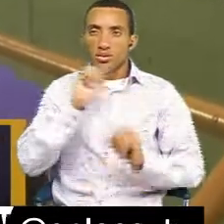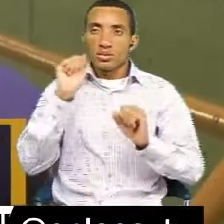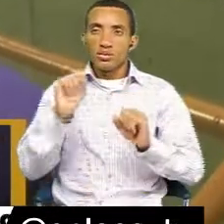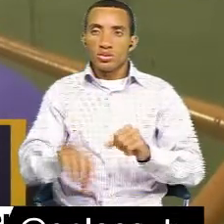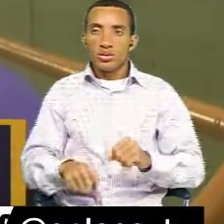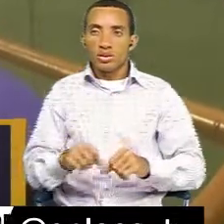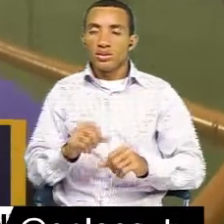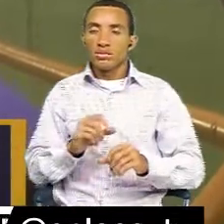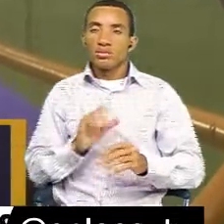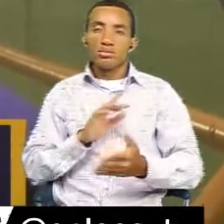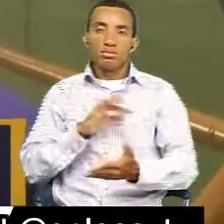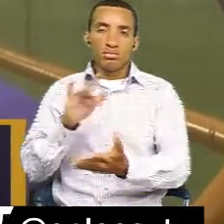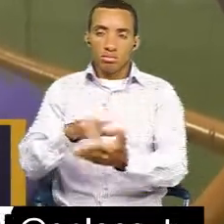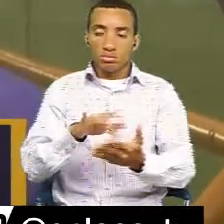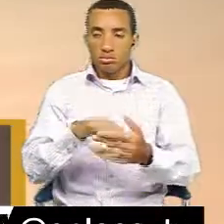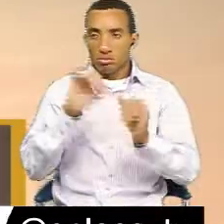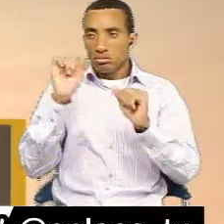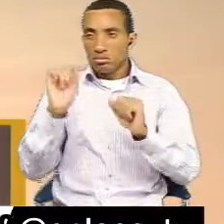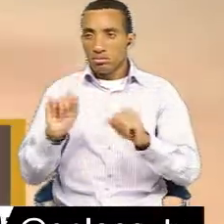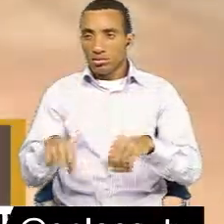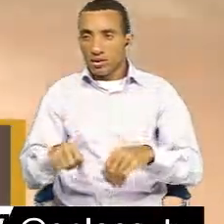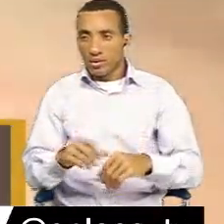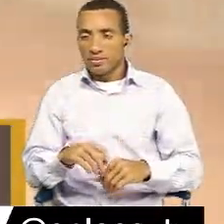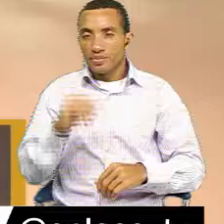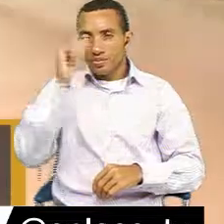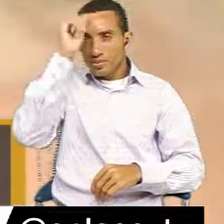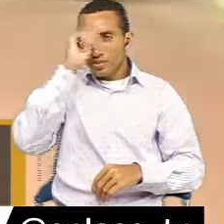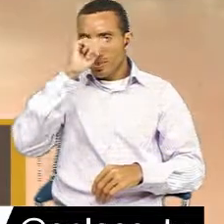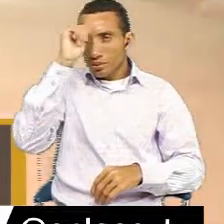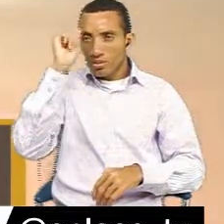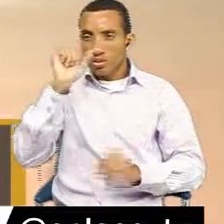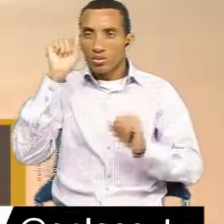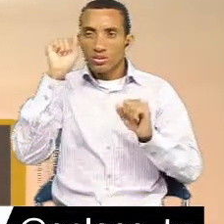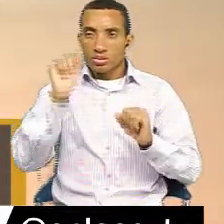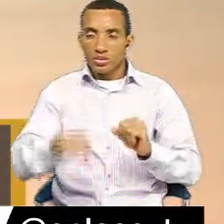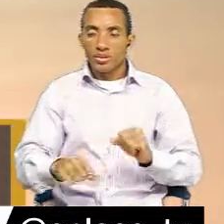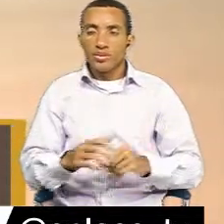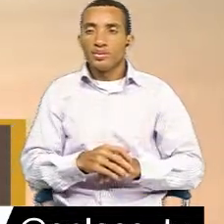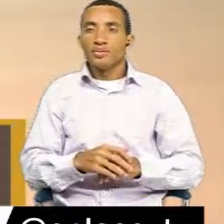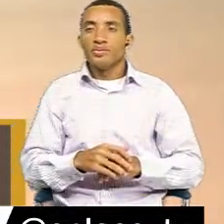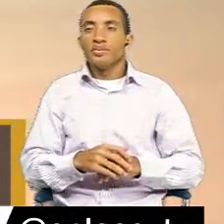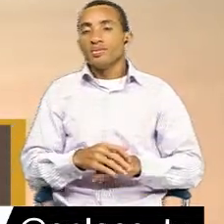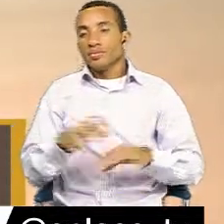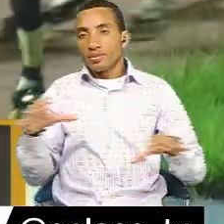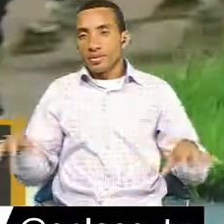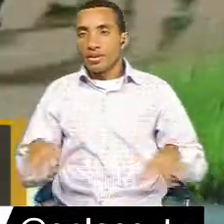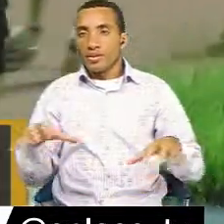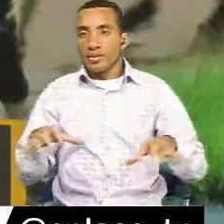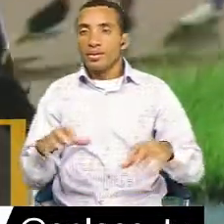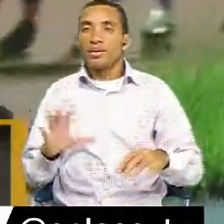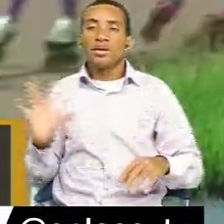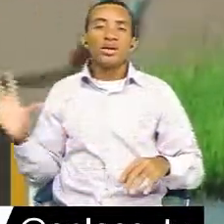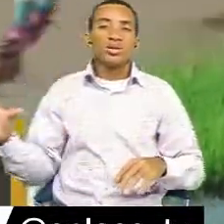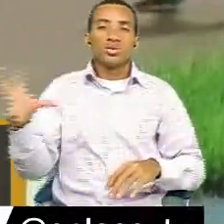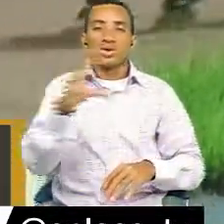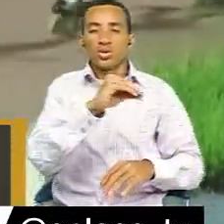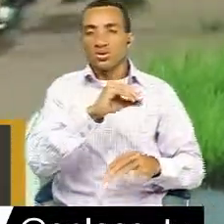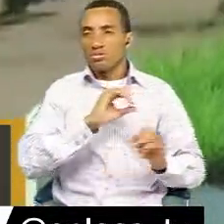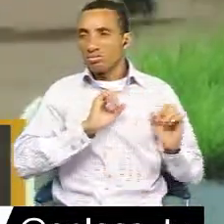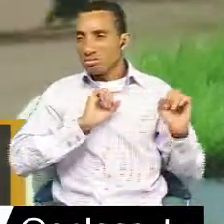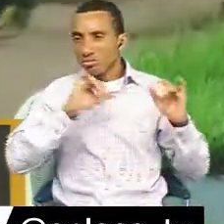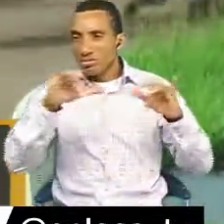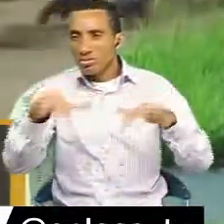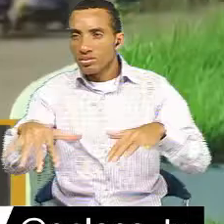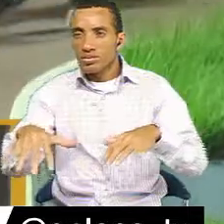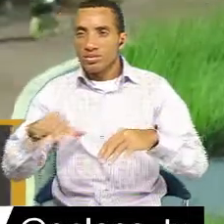participar, o se les da la oportunidad que puedan participar el día domingo de este gran evento. Aspiramos que a este gran evento asistan todos los